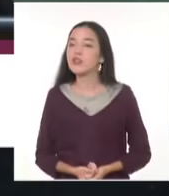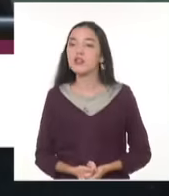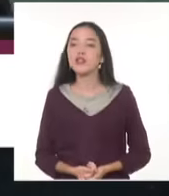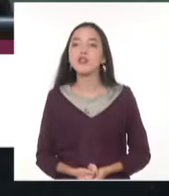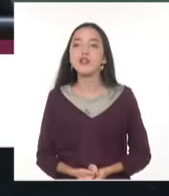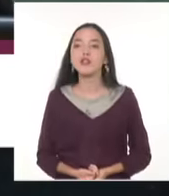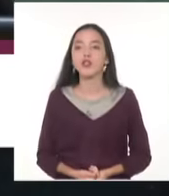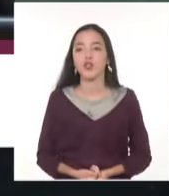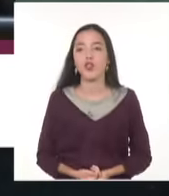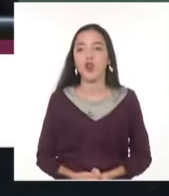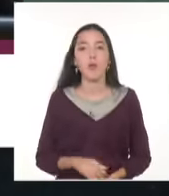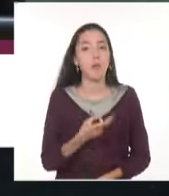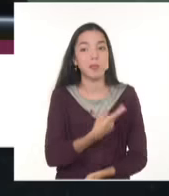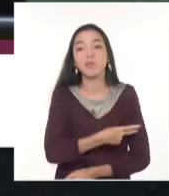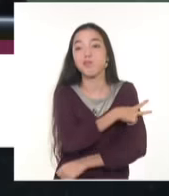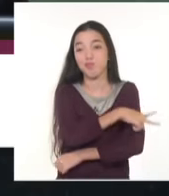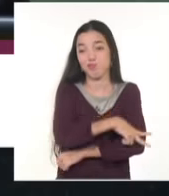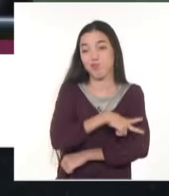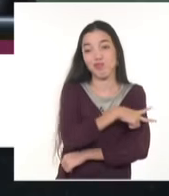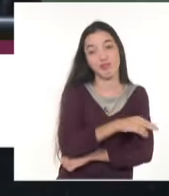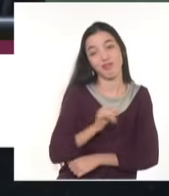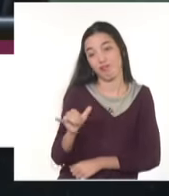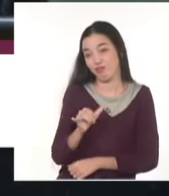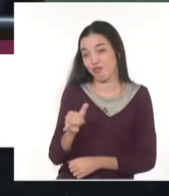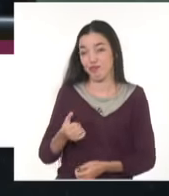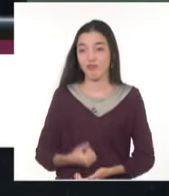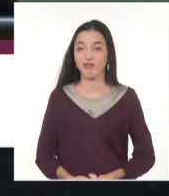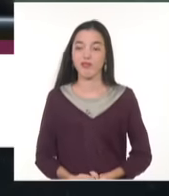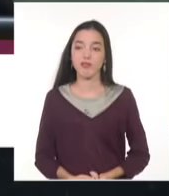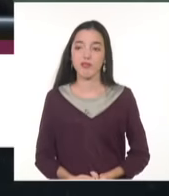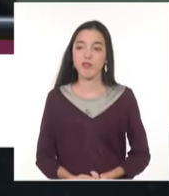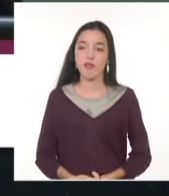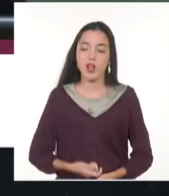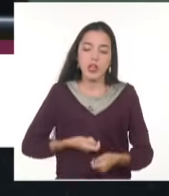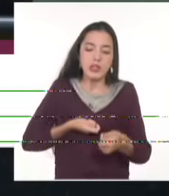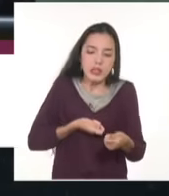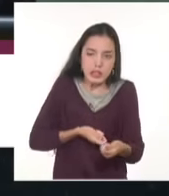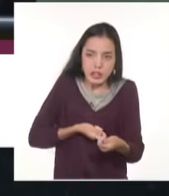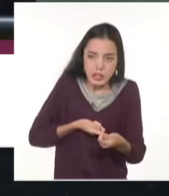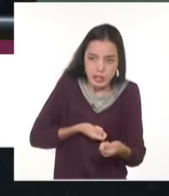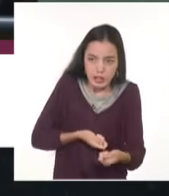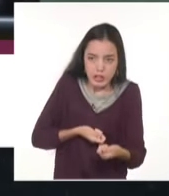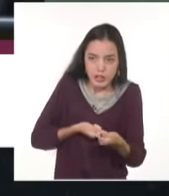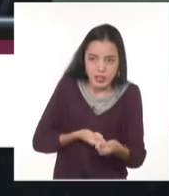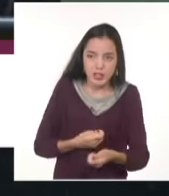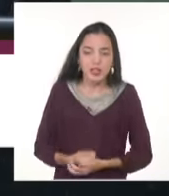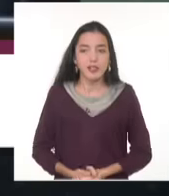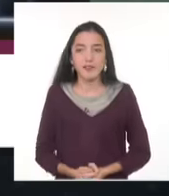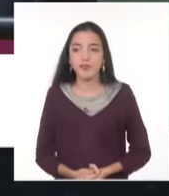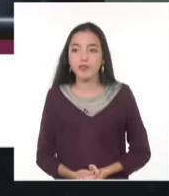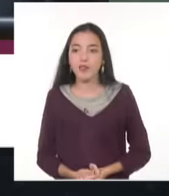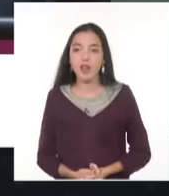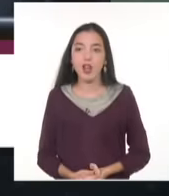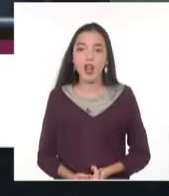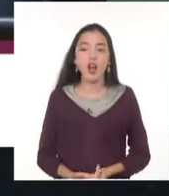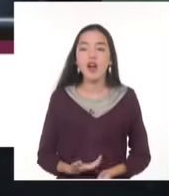nación, sometido a la crueldad, agresiones, castigo colectivo y